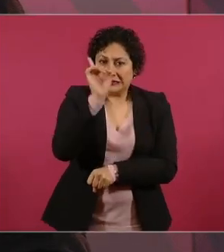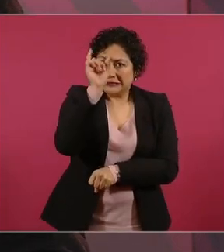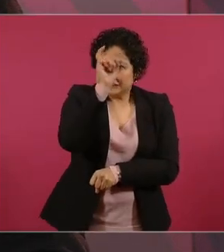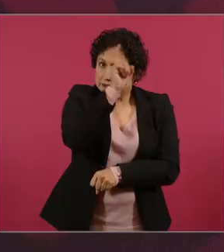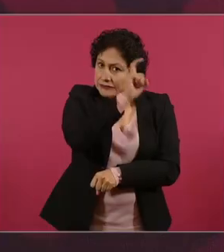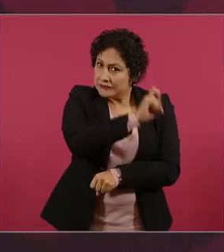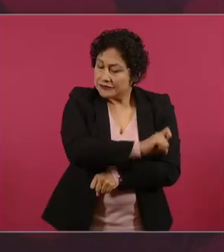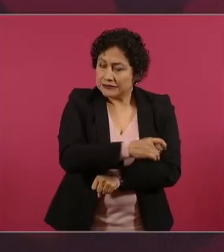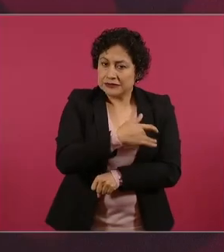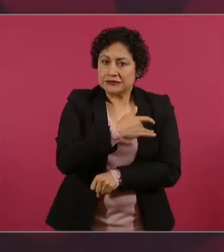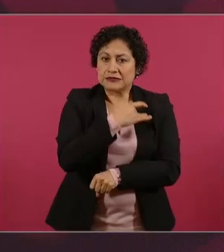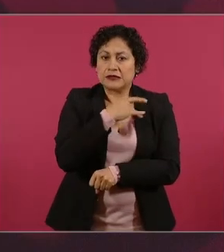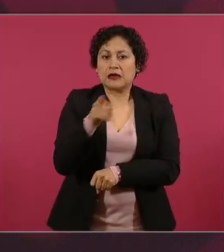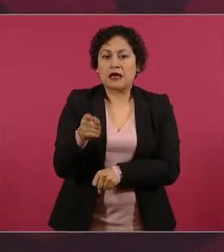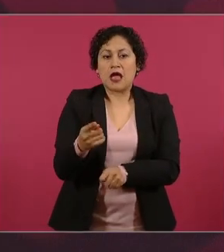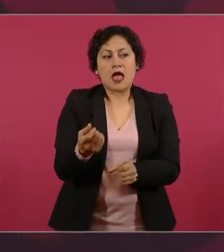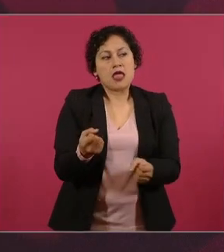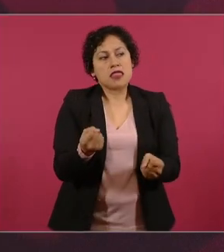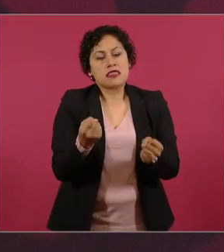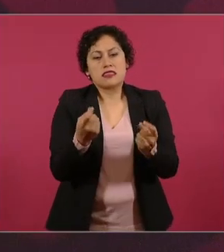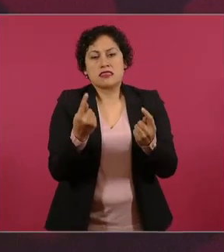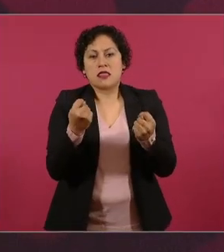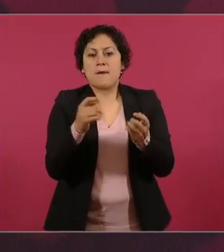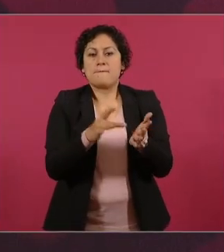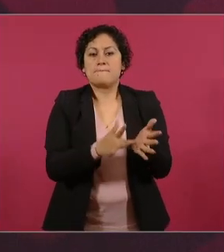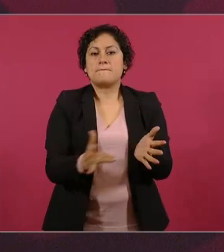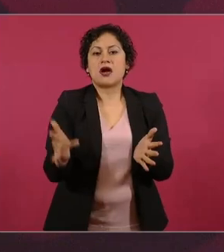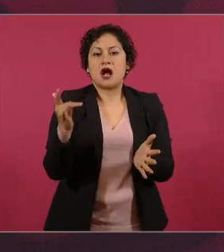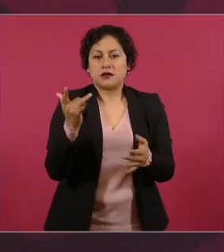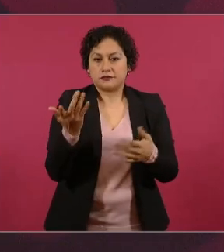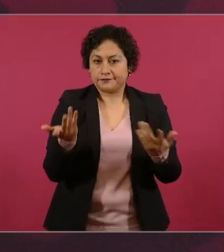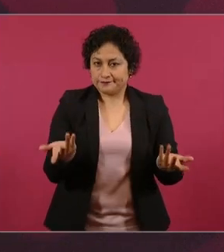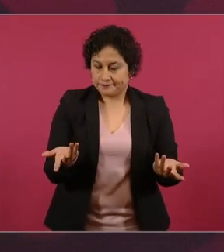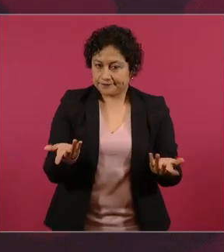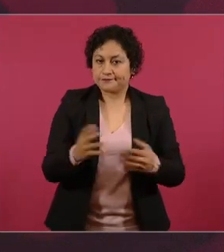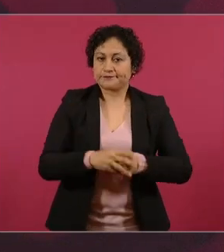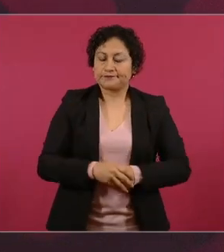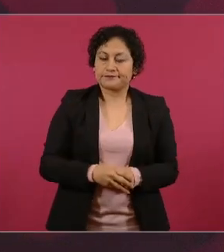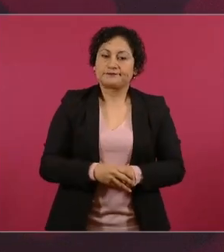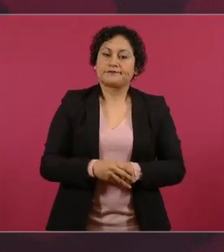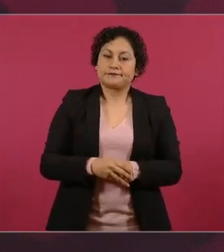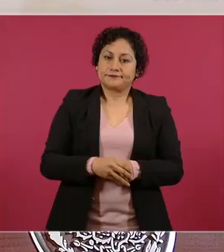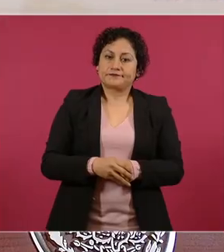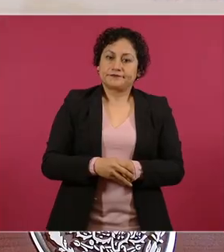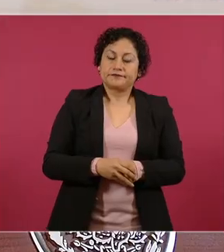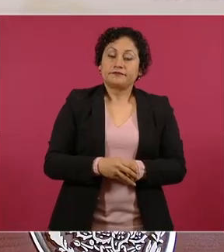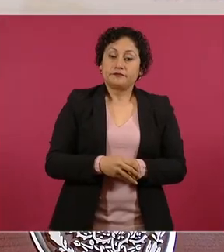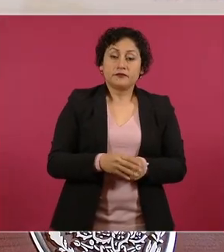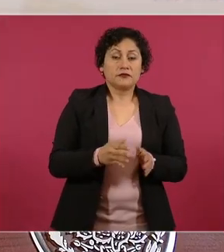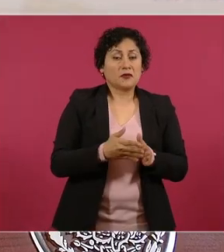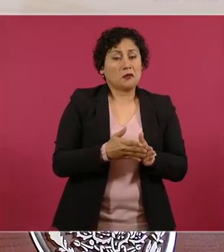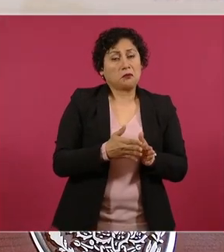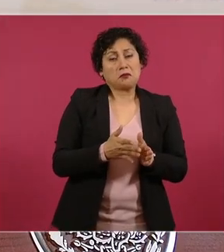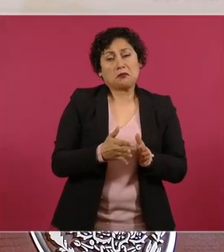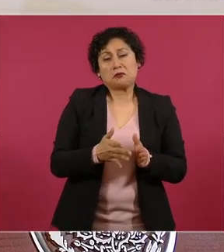Bueno, hasta que un almirante de los que estaba ahí,